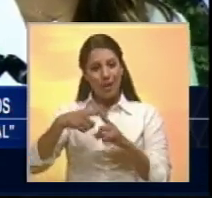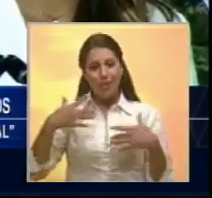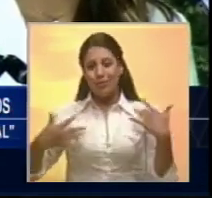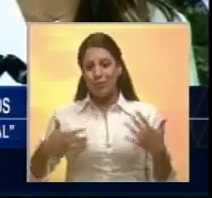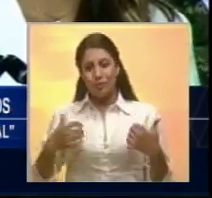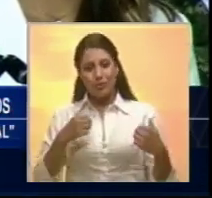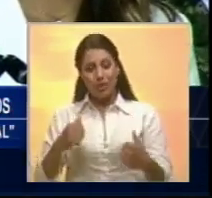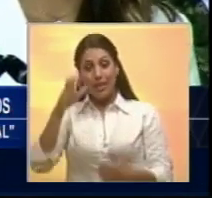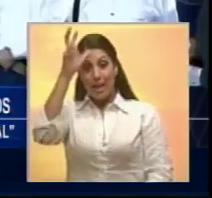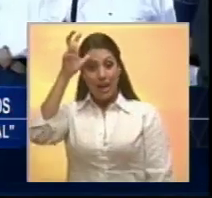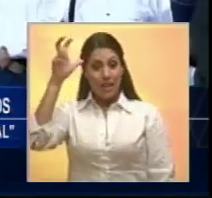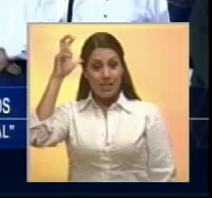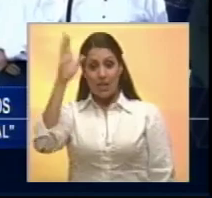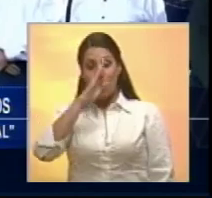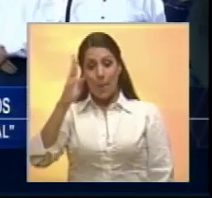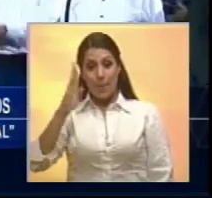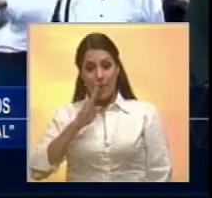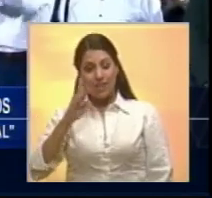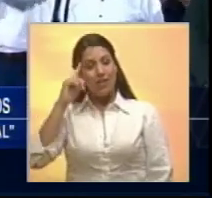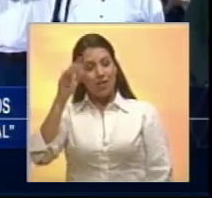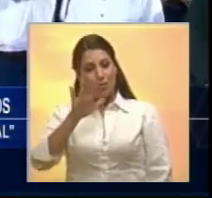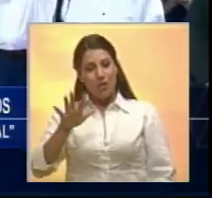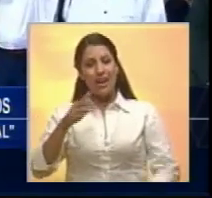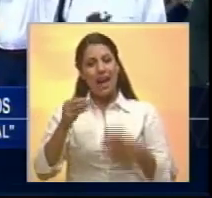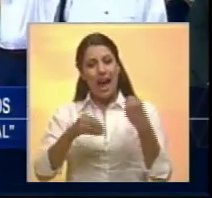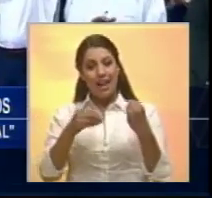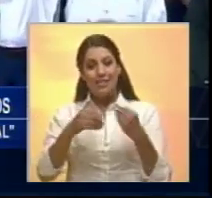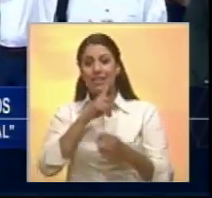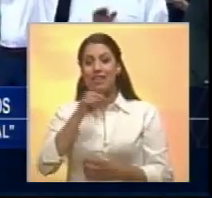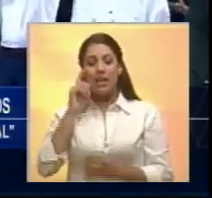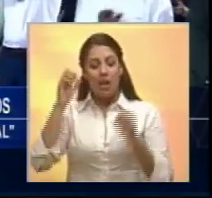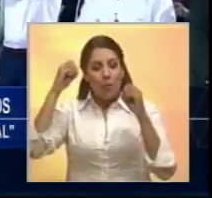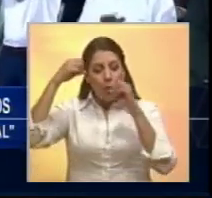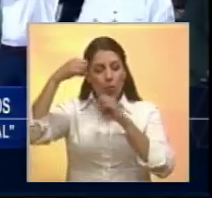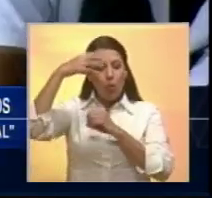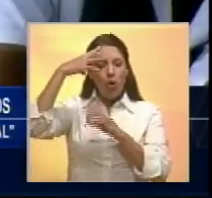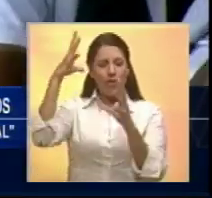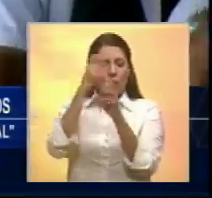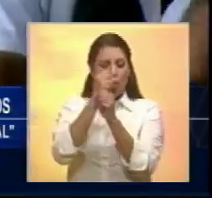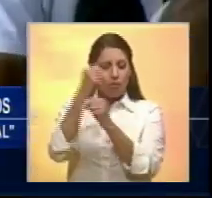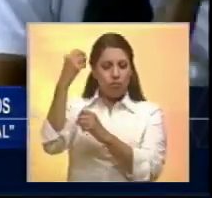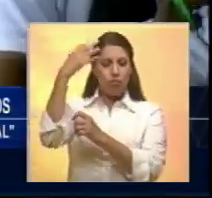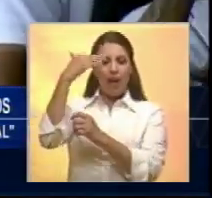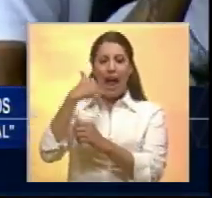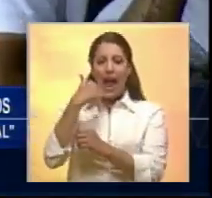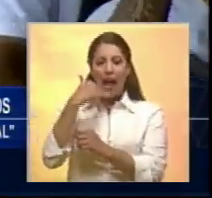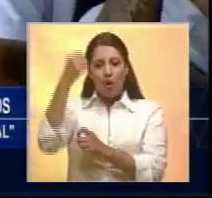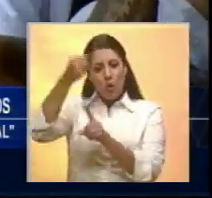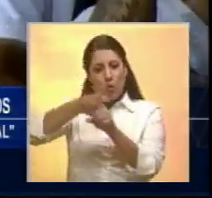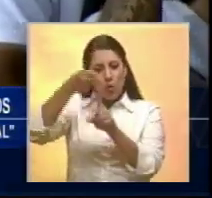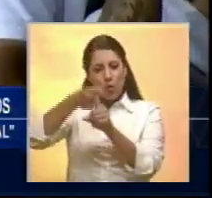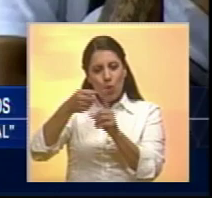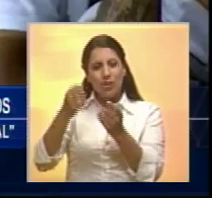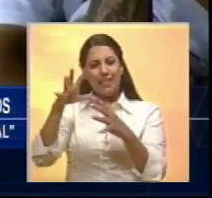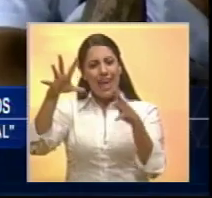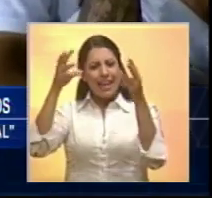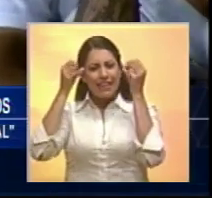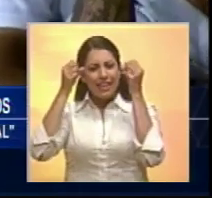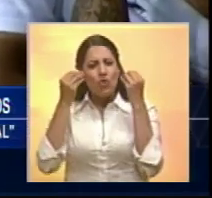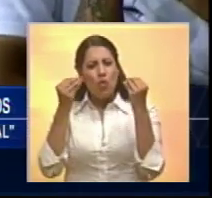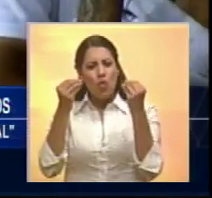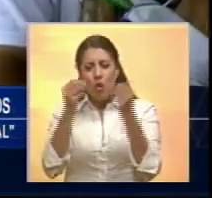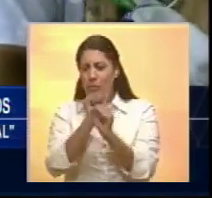El canciller de Brasil, José Serra, consideró los actos como una luz en la oscuridad cuando se lucha por entender